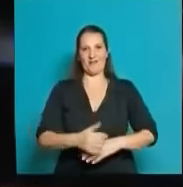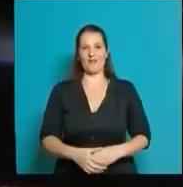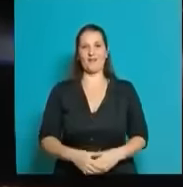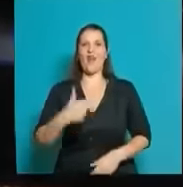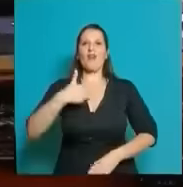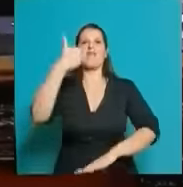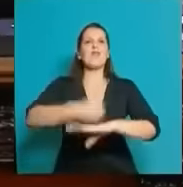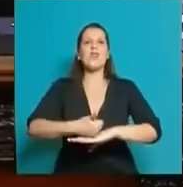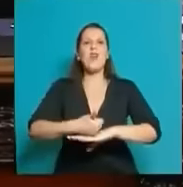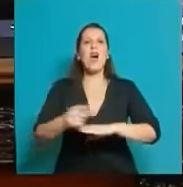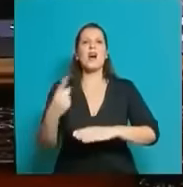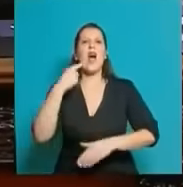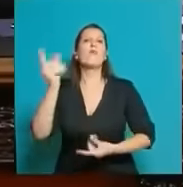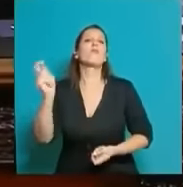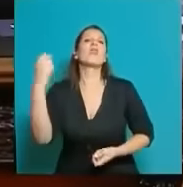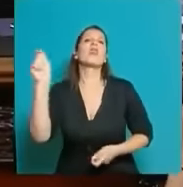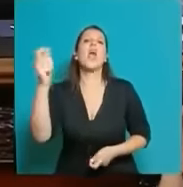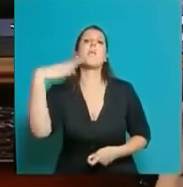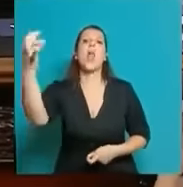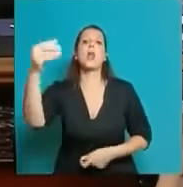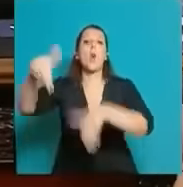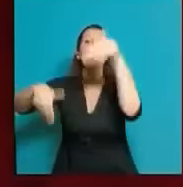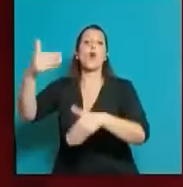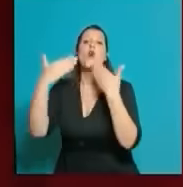Yo estoy acá por el voto de la gente.